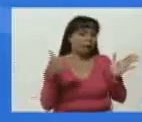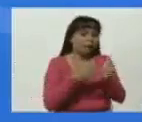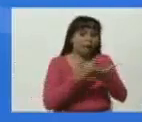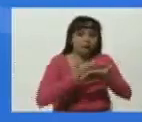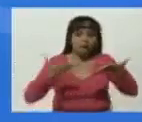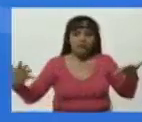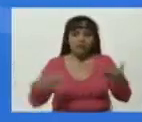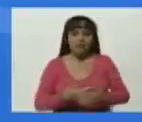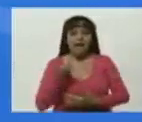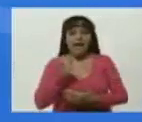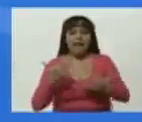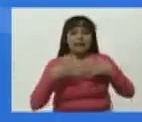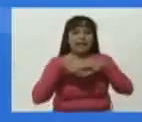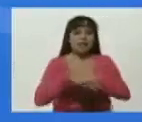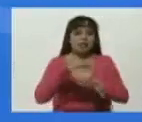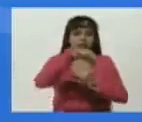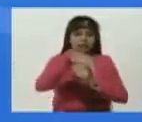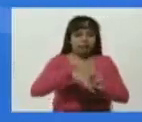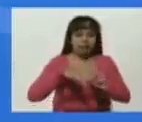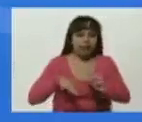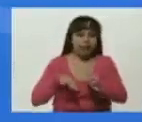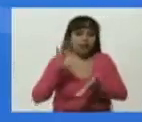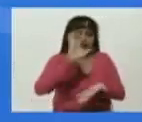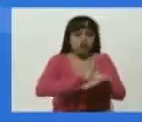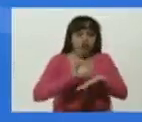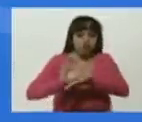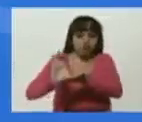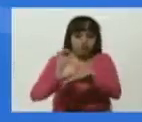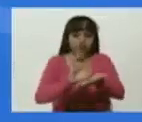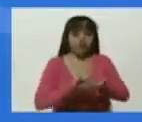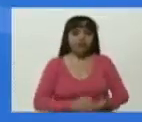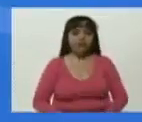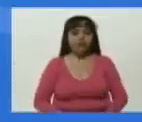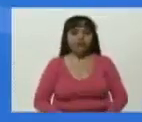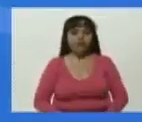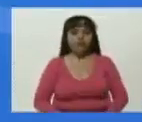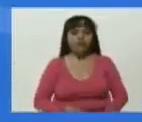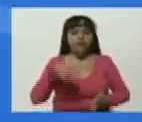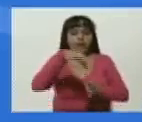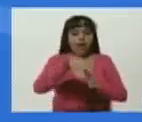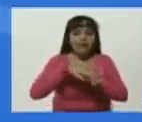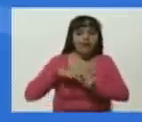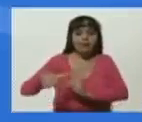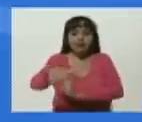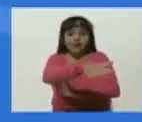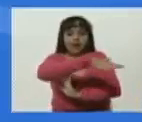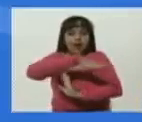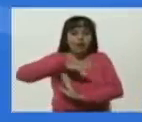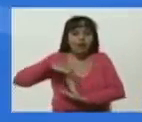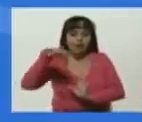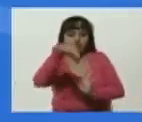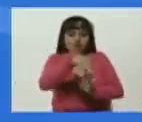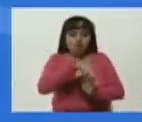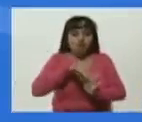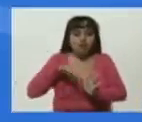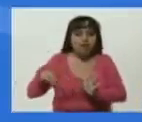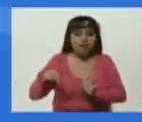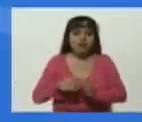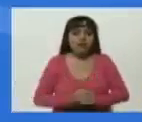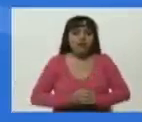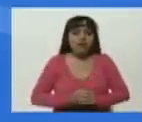integrando la agricultura urbana, agricultura del campo, agricultura